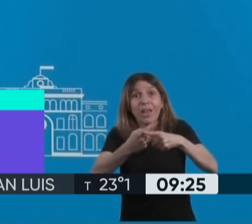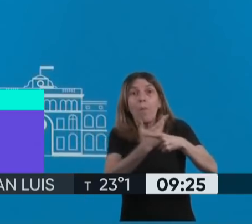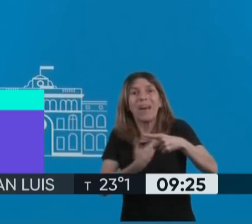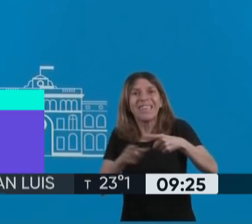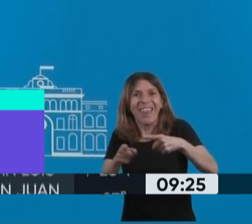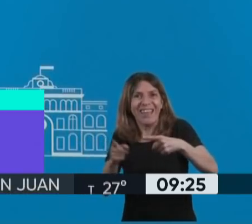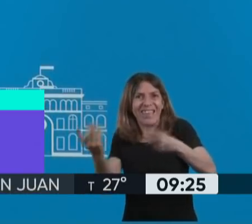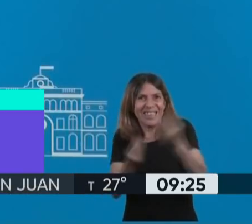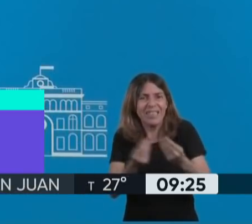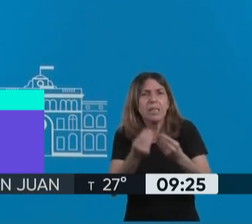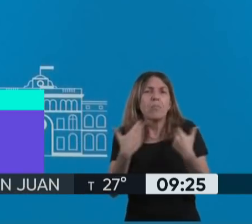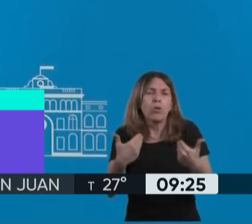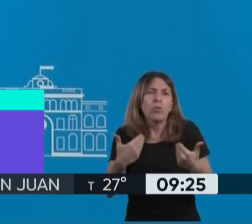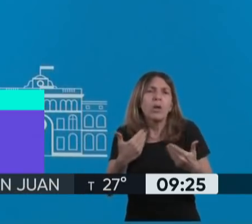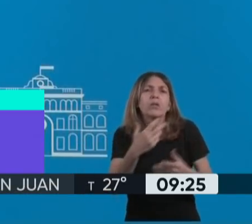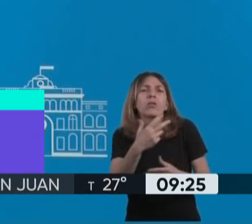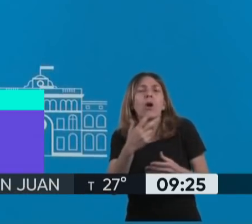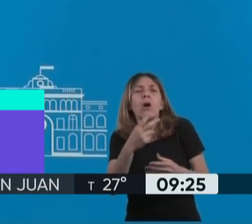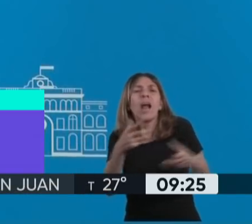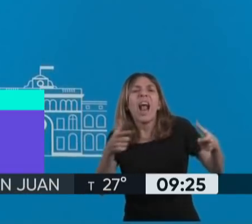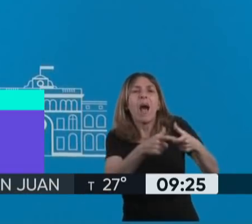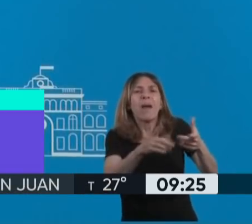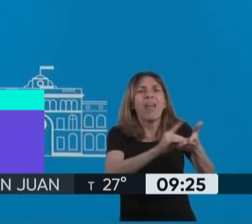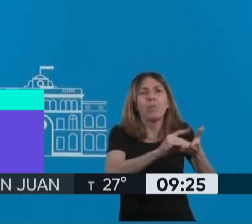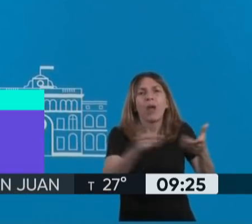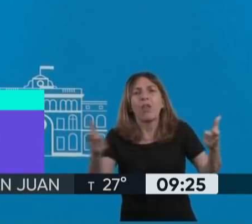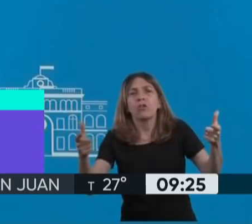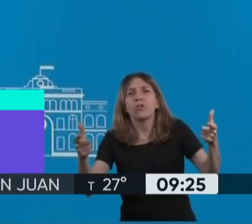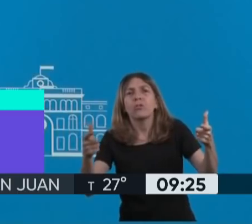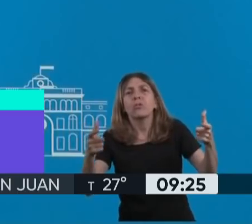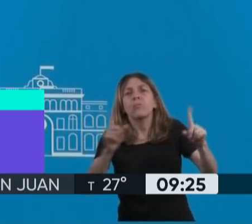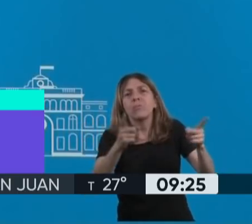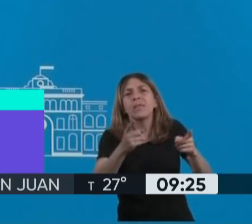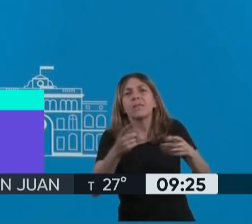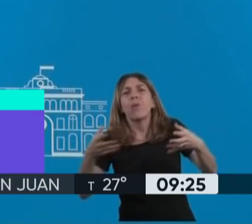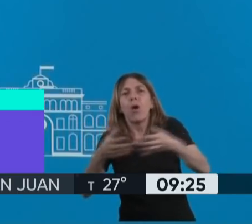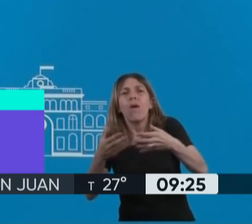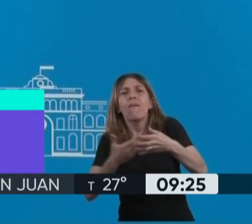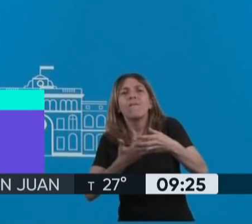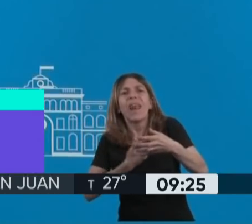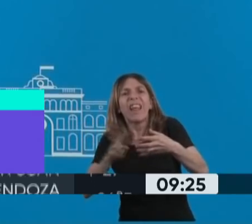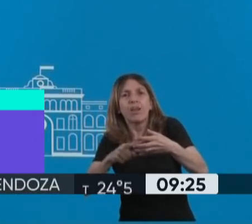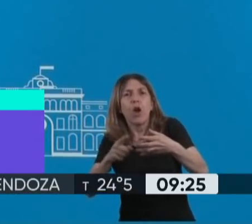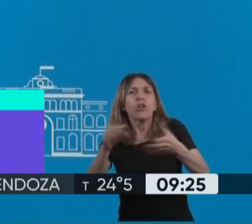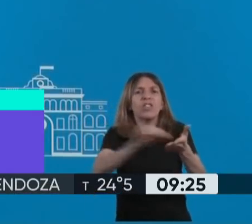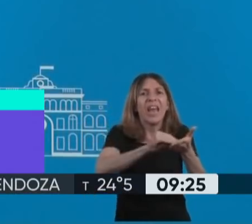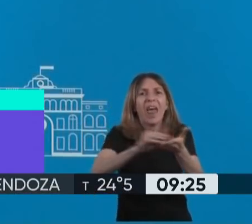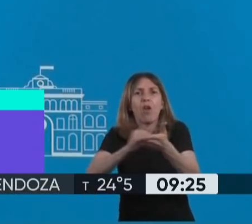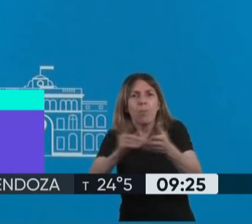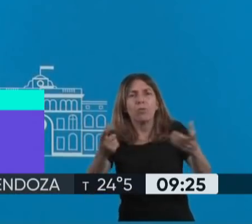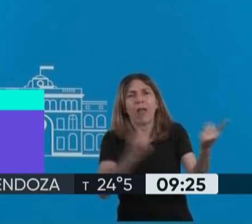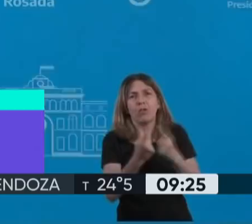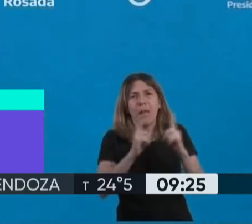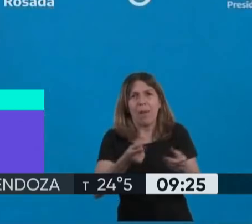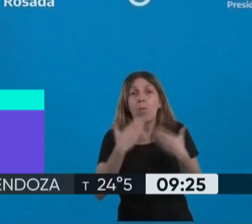supuesto, el presidente de la Cámara de Diputados y los presidentes de los bloques del Frente de Todos, tanto en el Senado como en diputados, ¿sí? Muchas